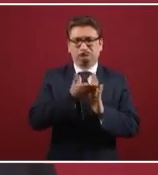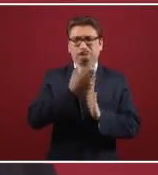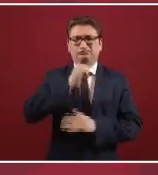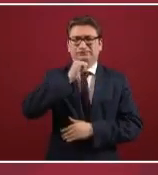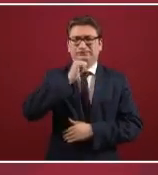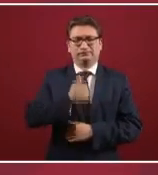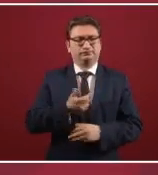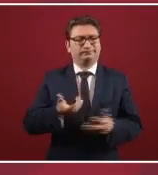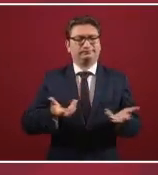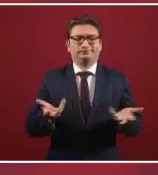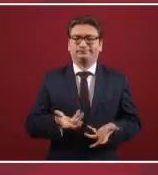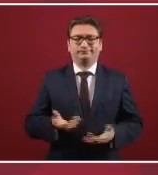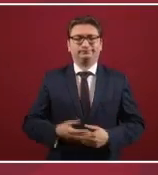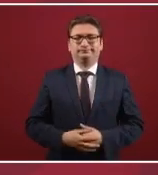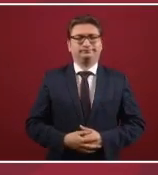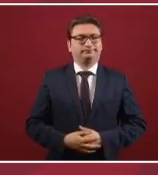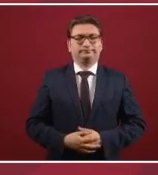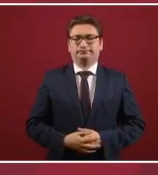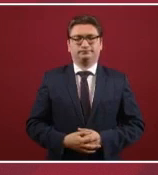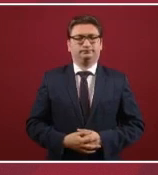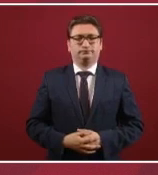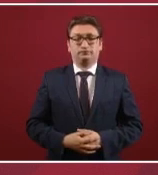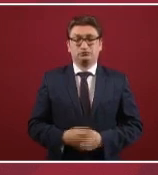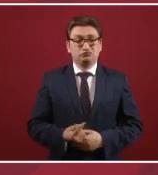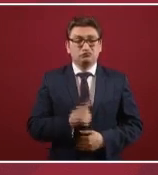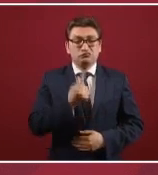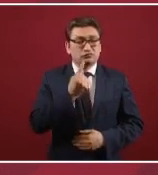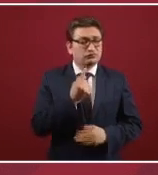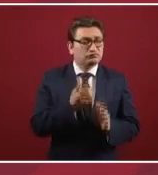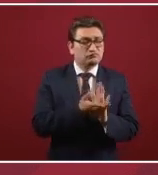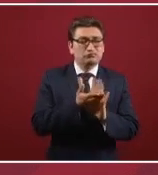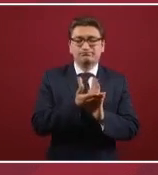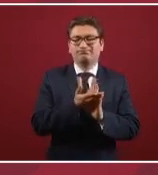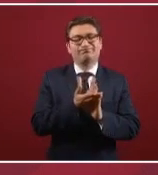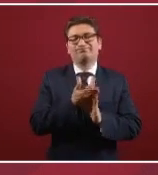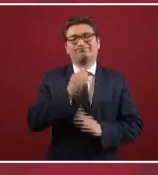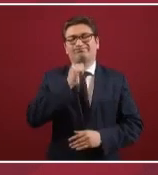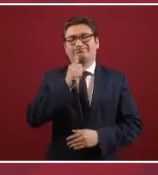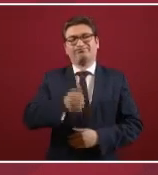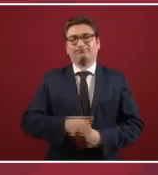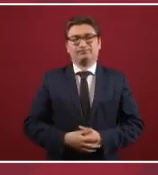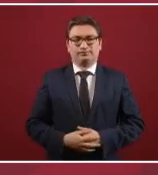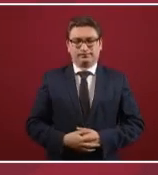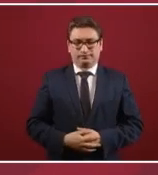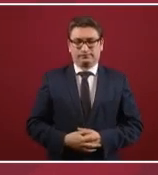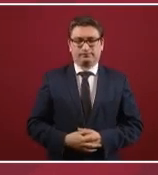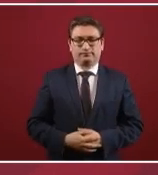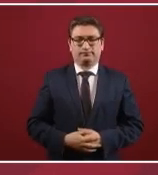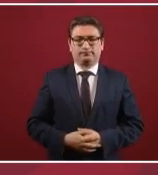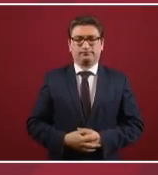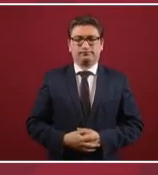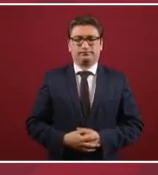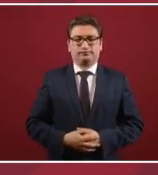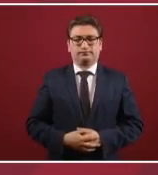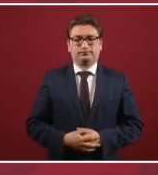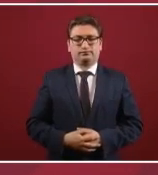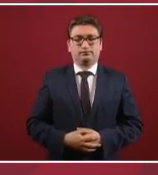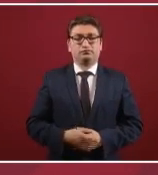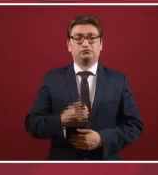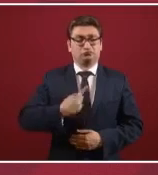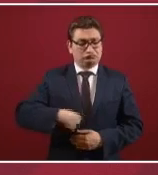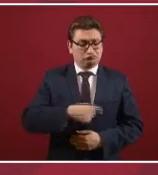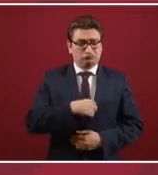no se construyó una sola refinería y pasamos de ser